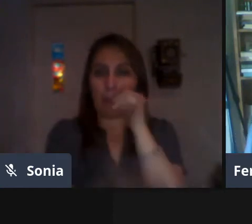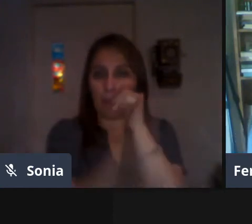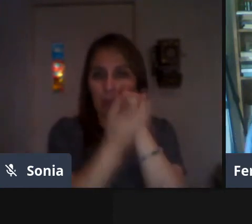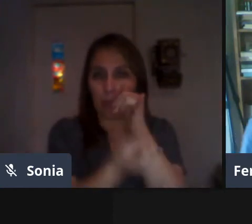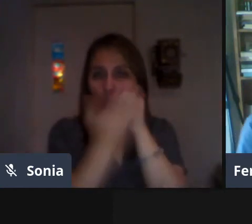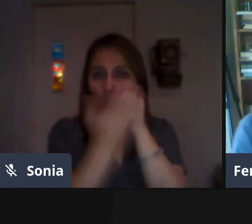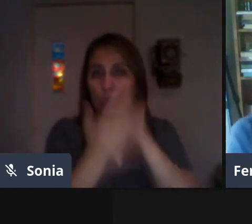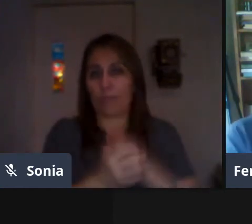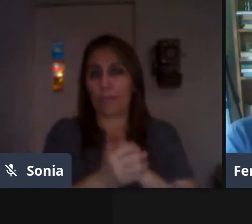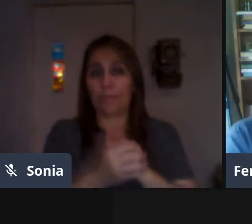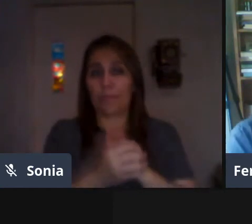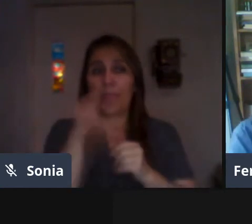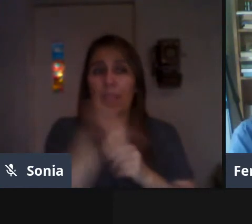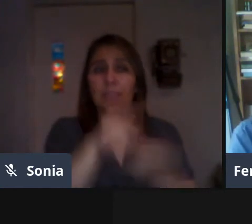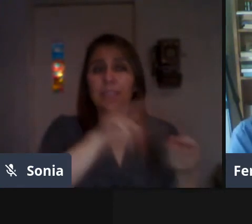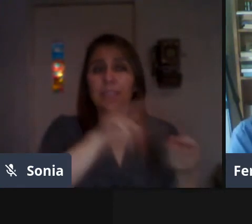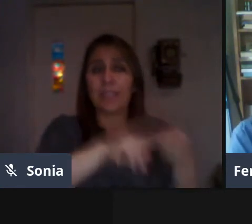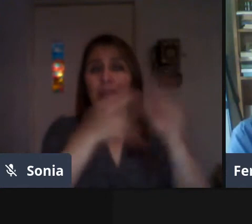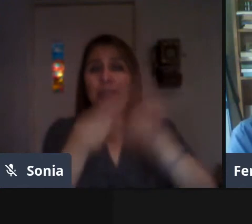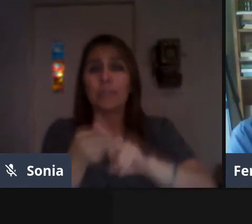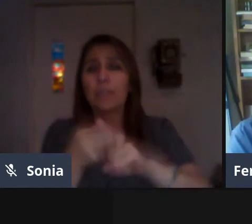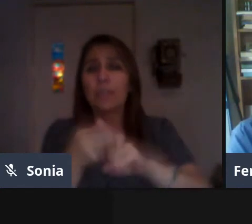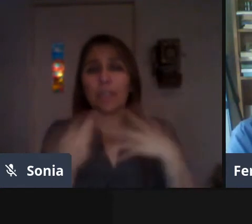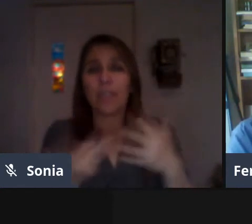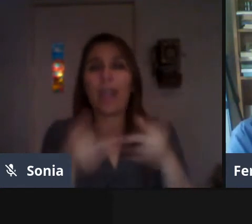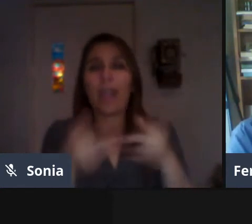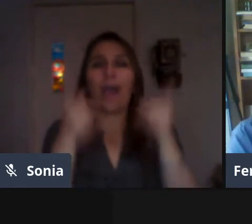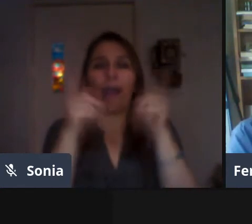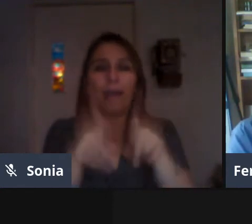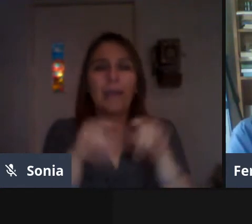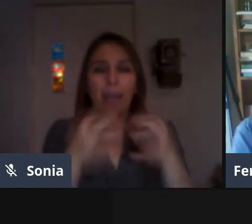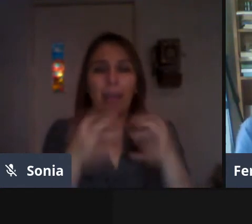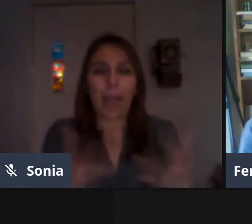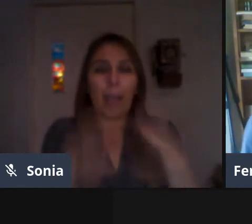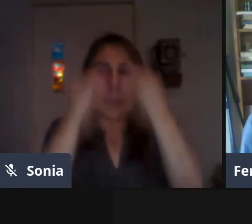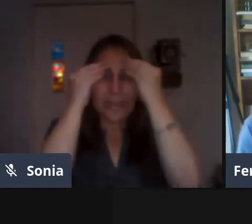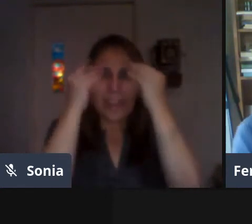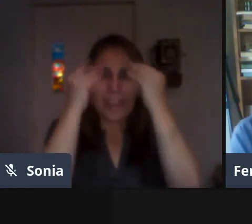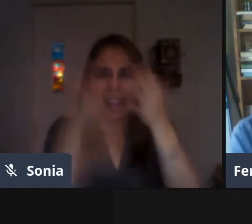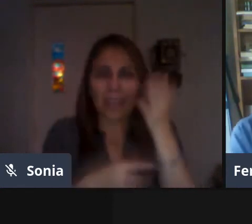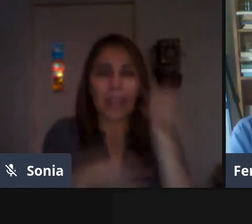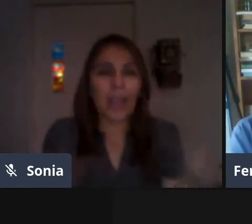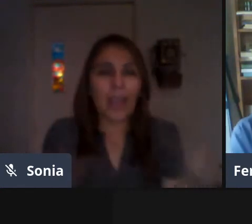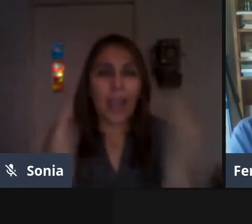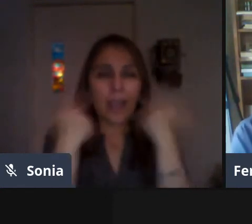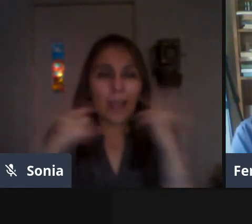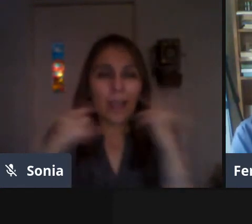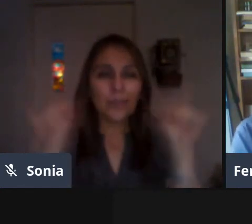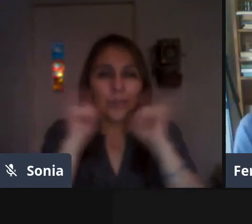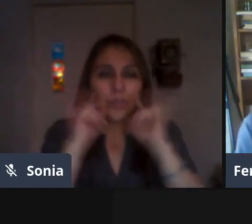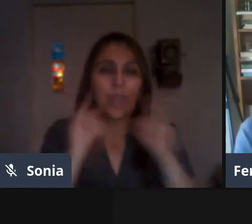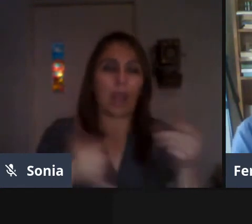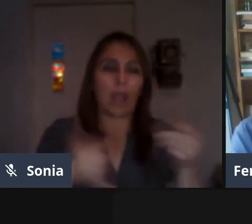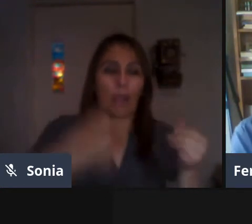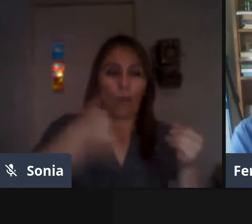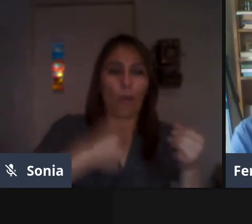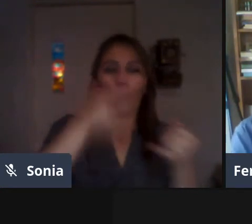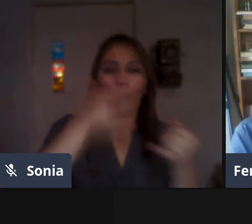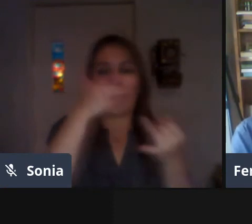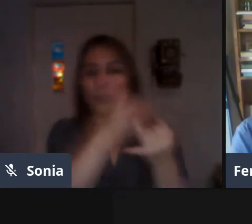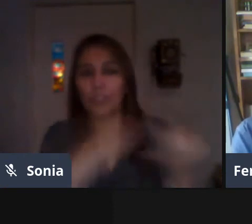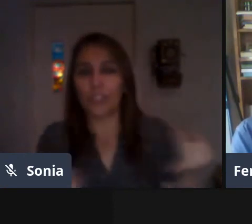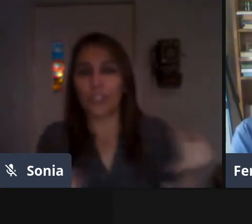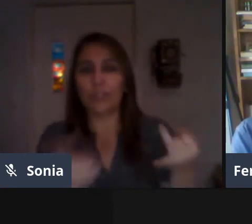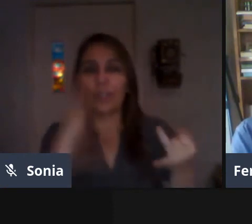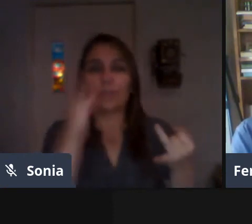con también aprender a escuchar a esos chicos oa esos jóvenes oa esos niños ya su propia experiencia a